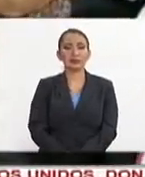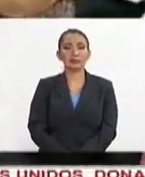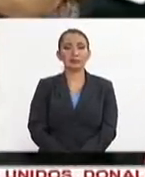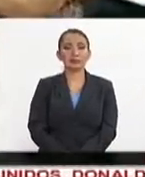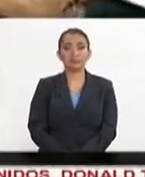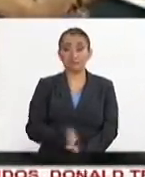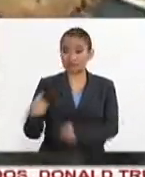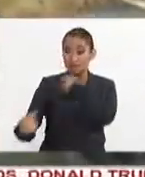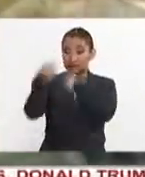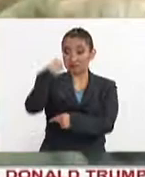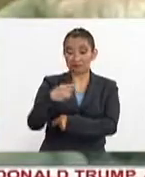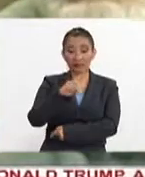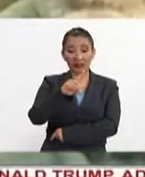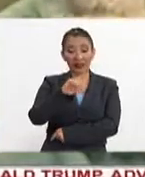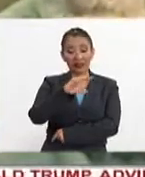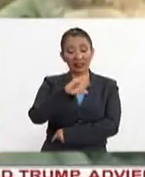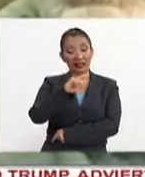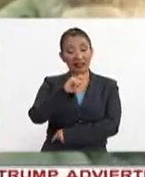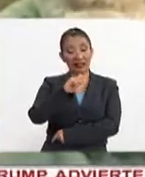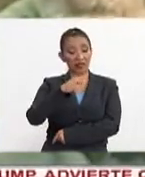Y me dicen dictador.